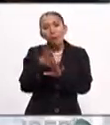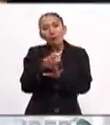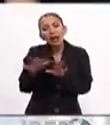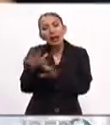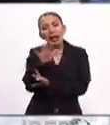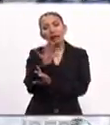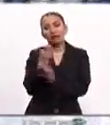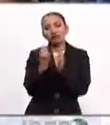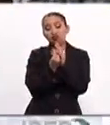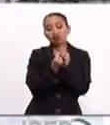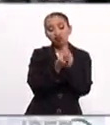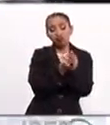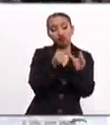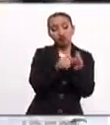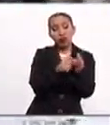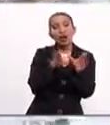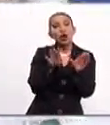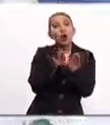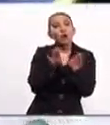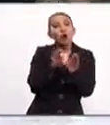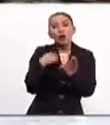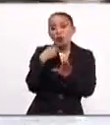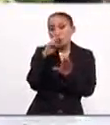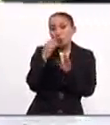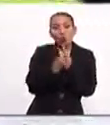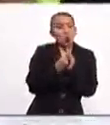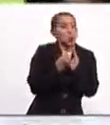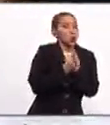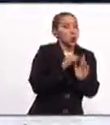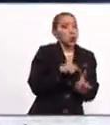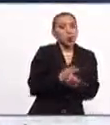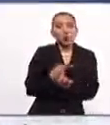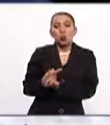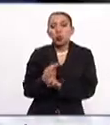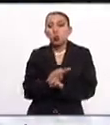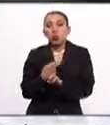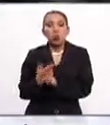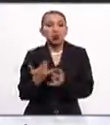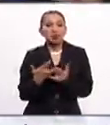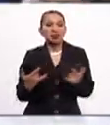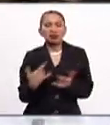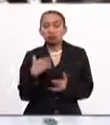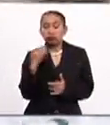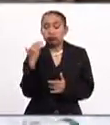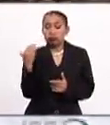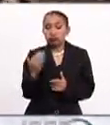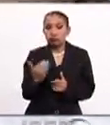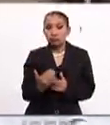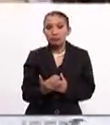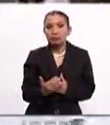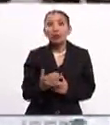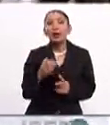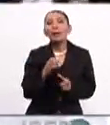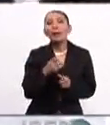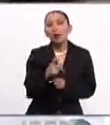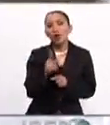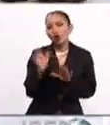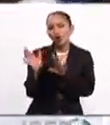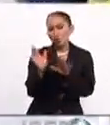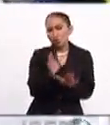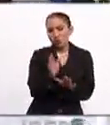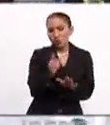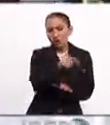esta secrecía era como se guardaban muchas historias, expedientes, etcétera. Pero no más que